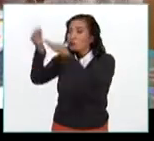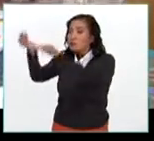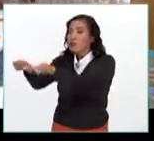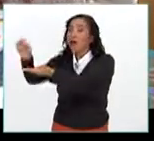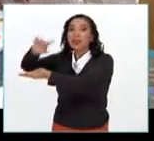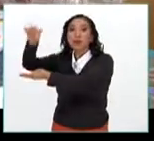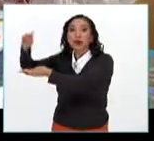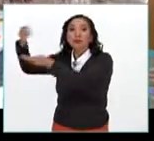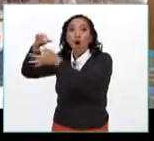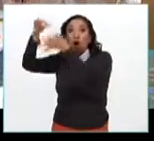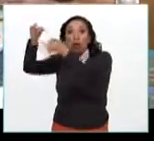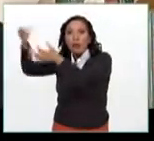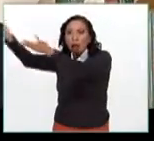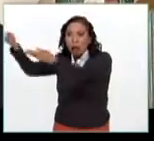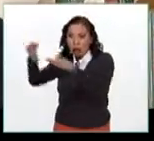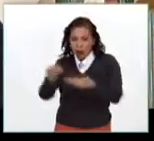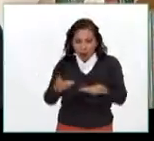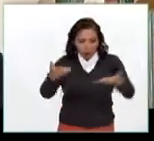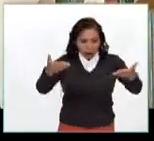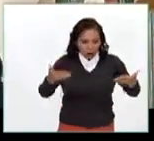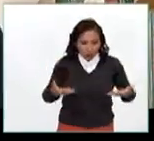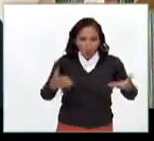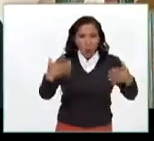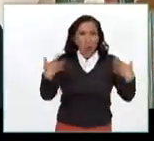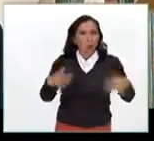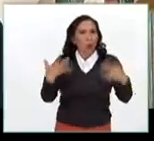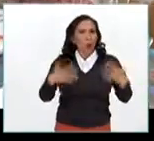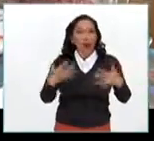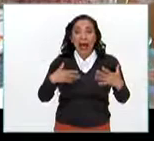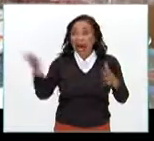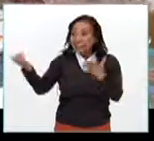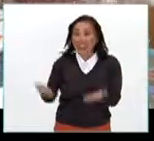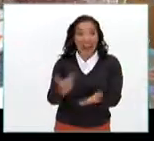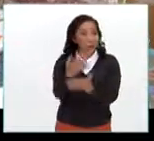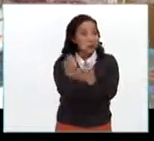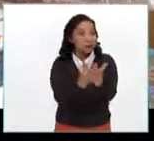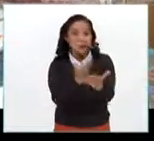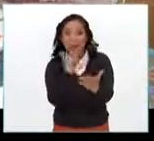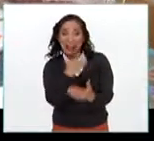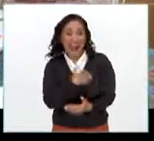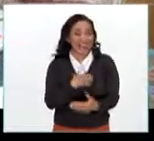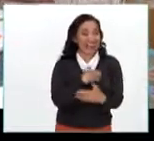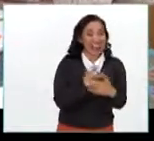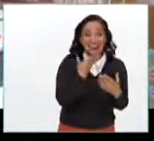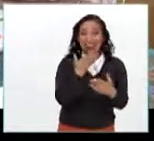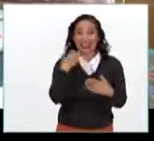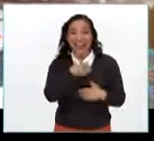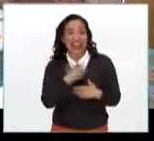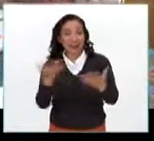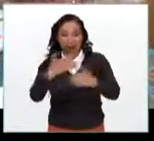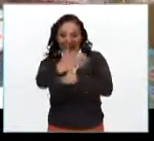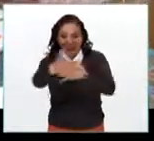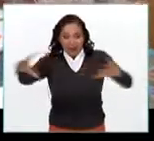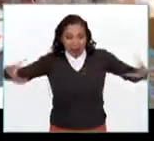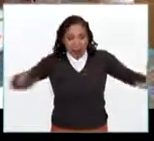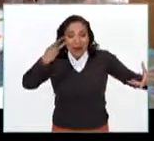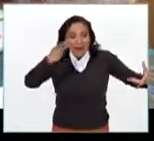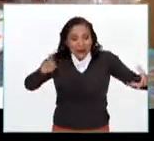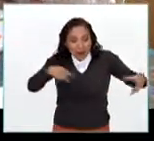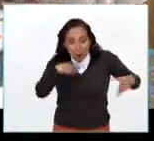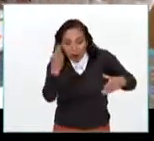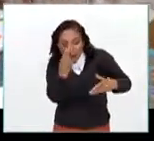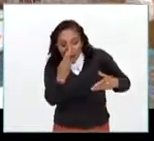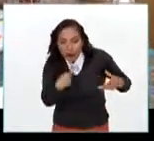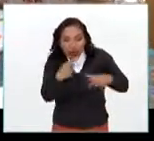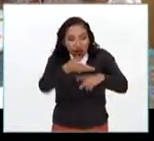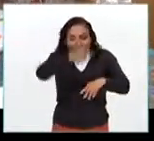nos regresaban los originales. Llegaron las ilustraciones, ¿no? En un paquetote, así de, a ver cómo lo